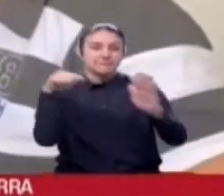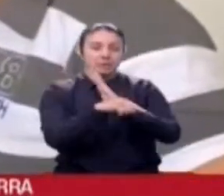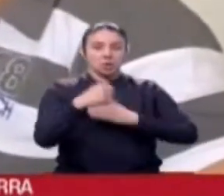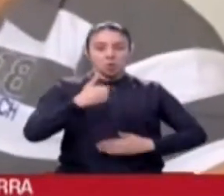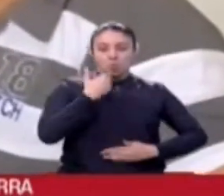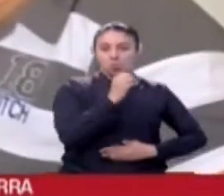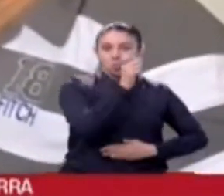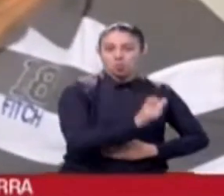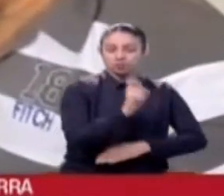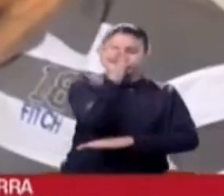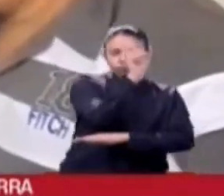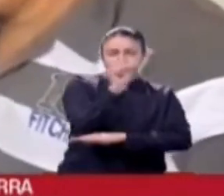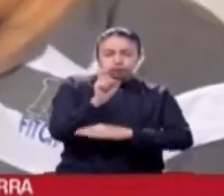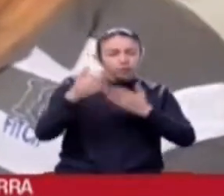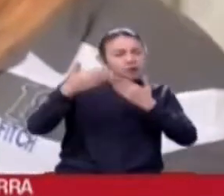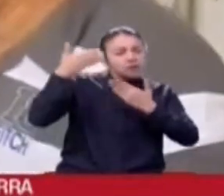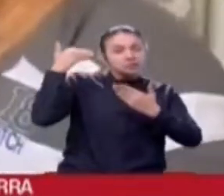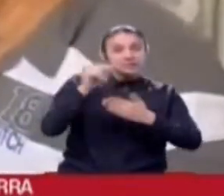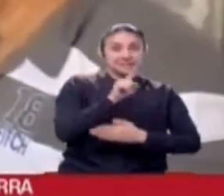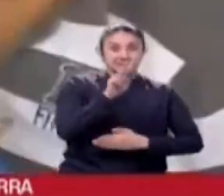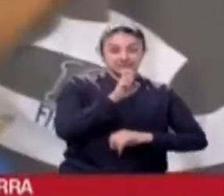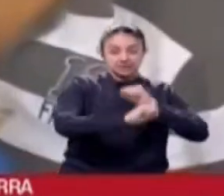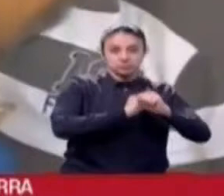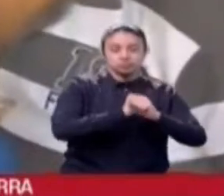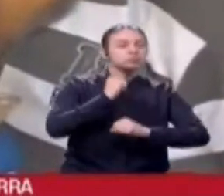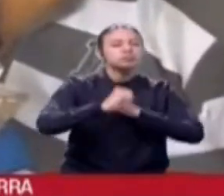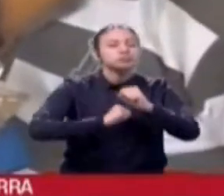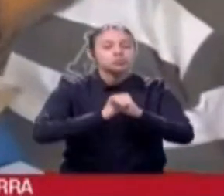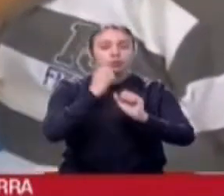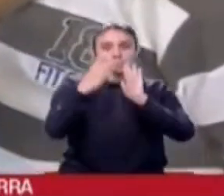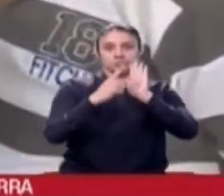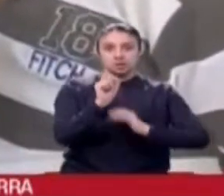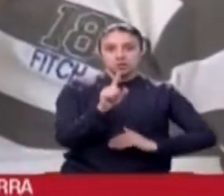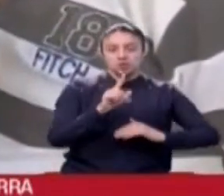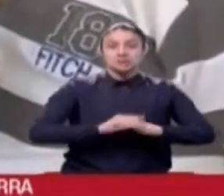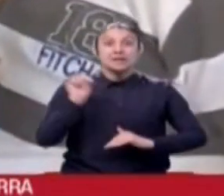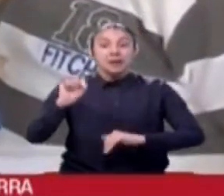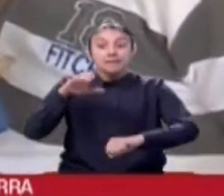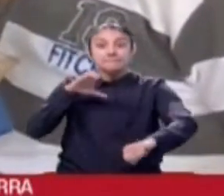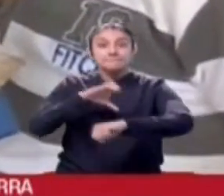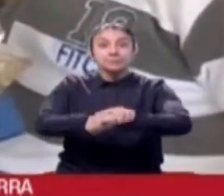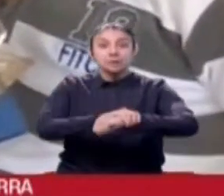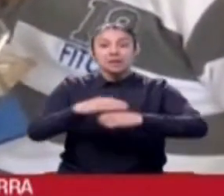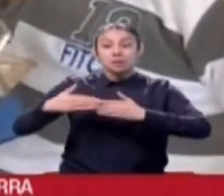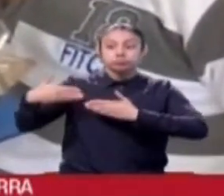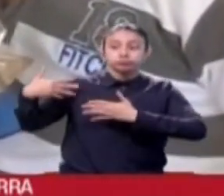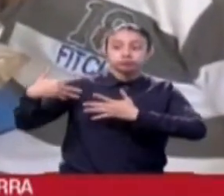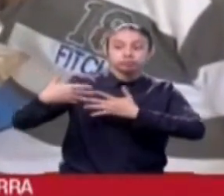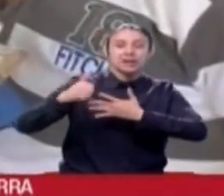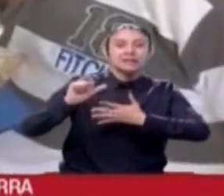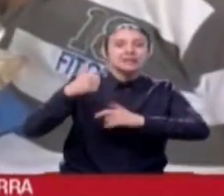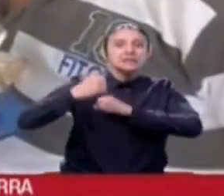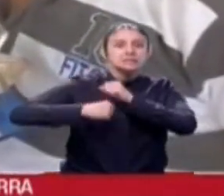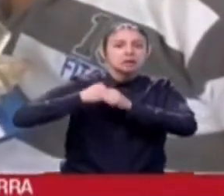joven grafitero de 17 años en el año 2011. Detención que se dio al cumplirse 10 años del